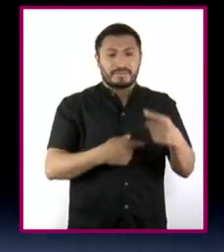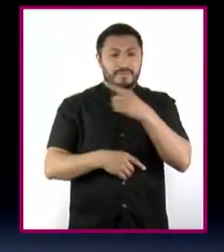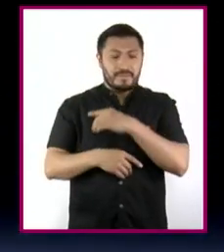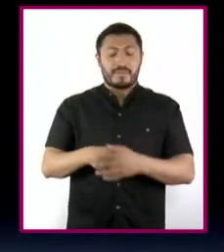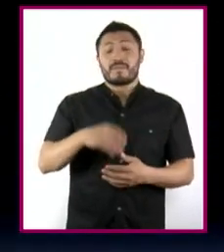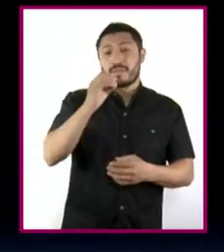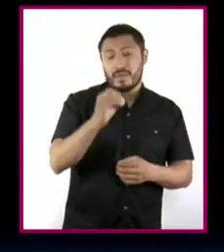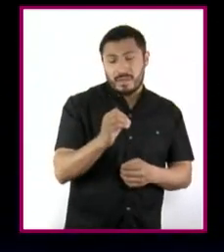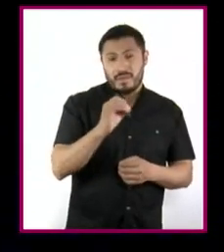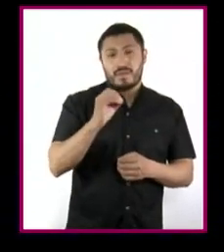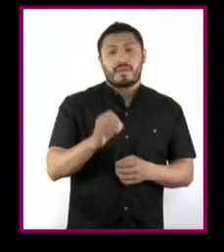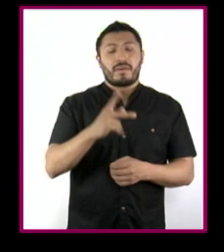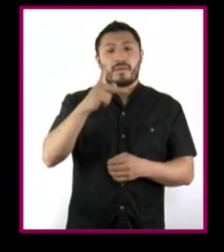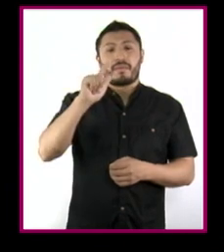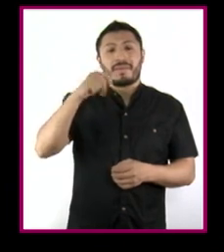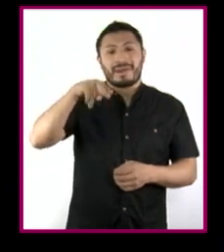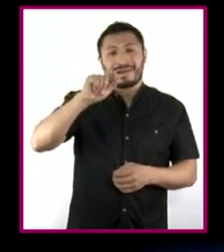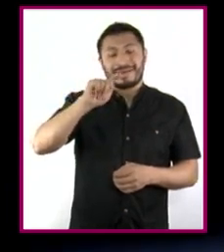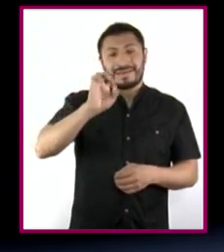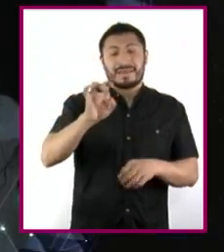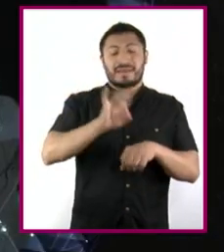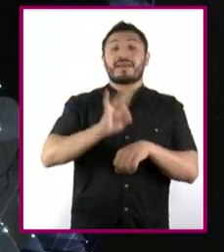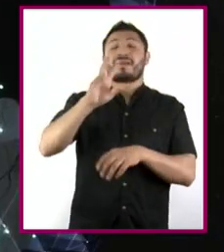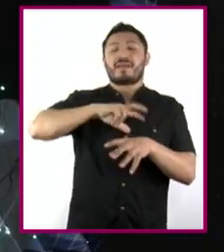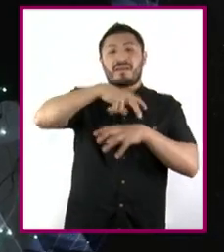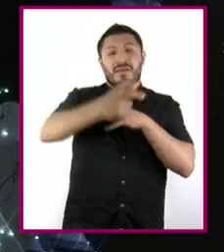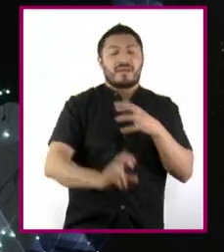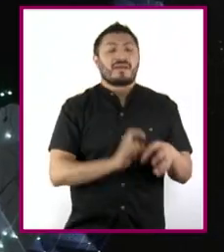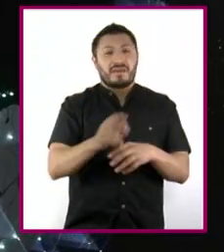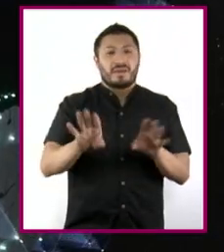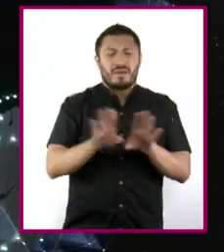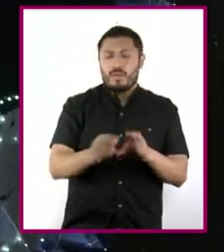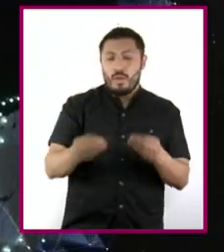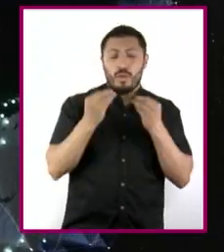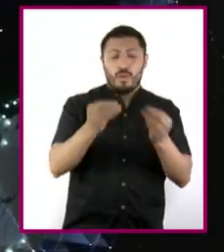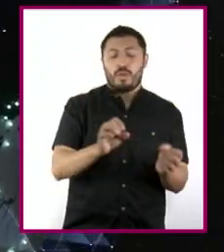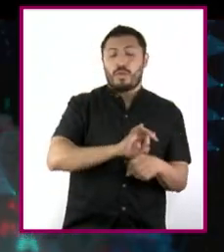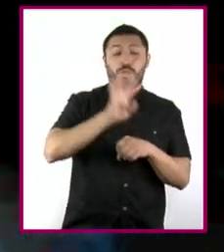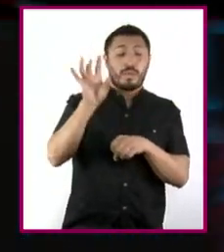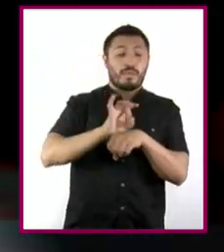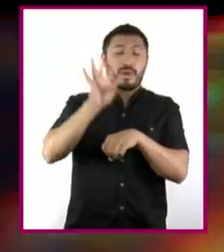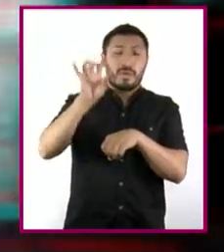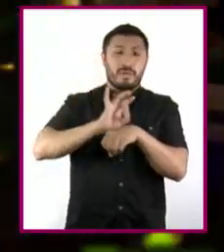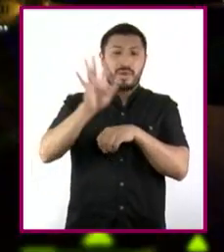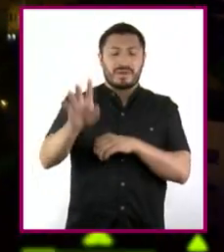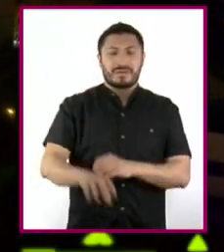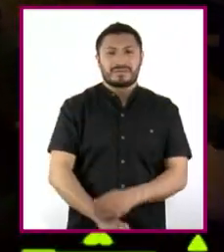la constelación de la empresa Planet, quienes han enviado satélites al espacio en forma masiva.